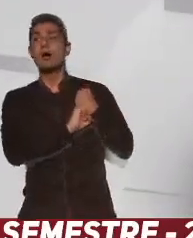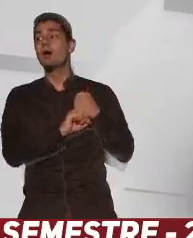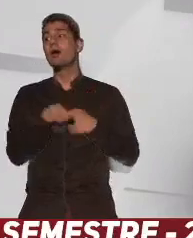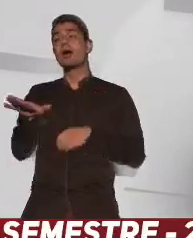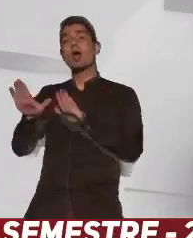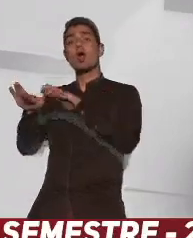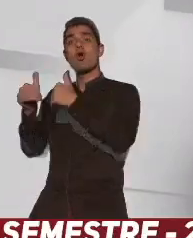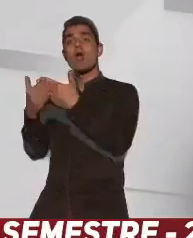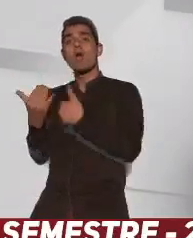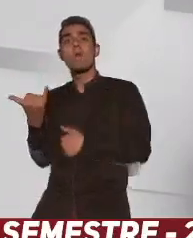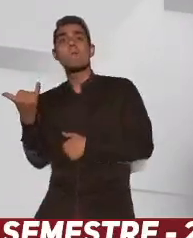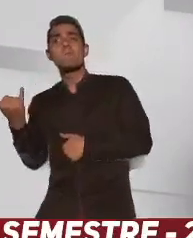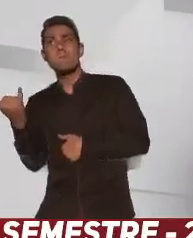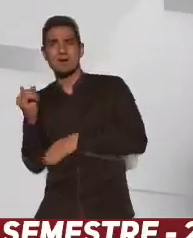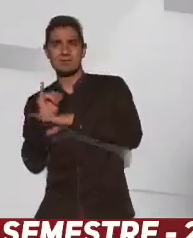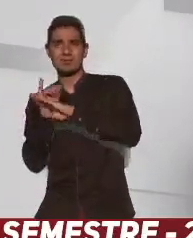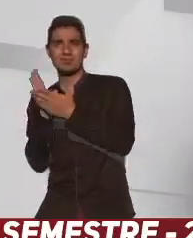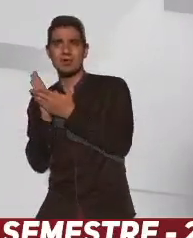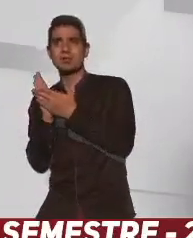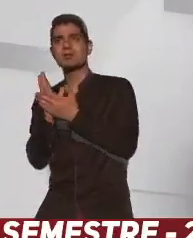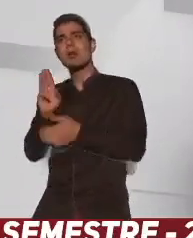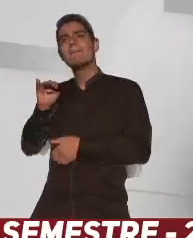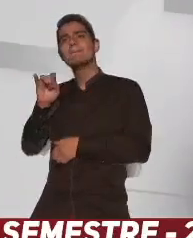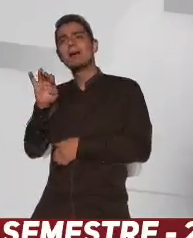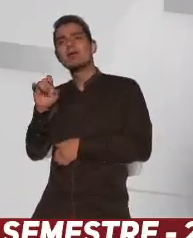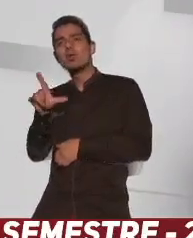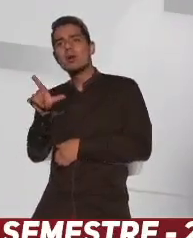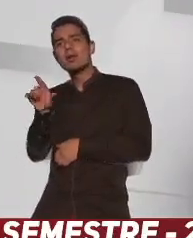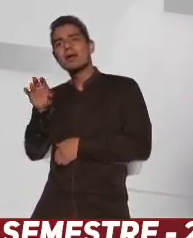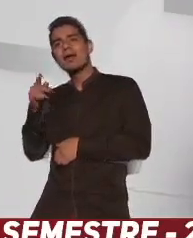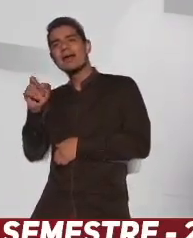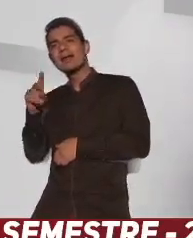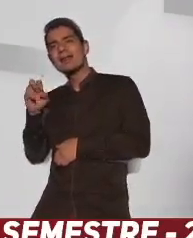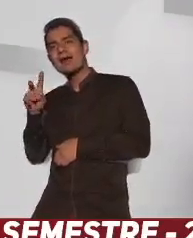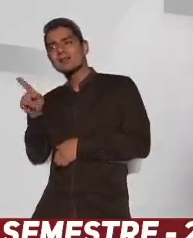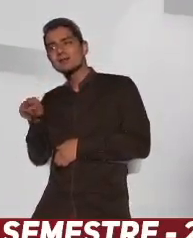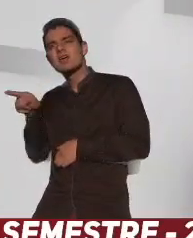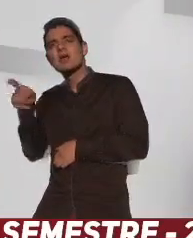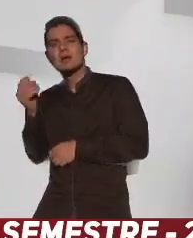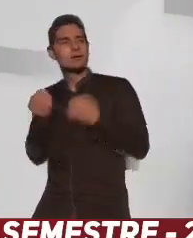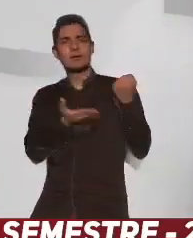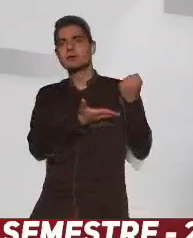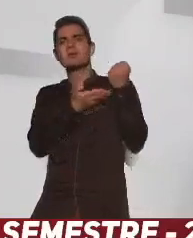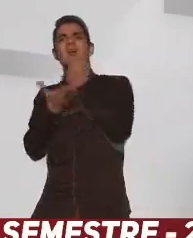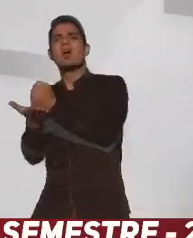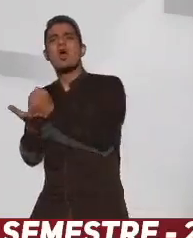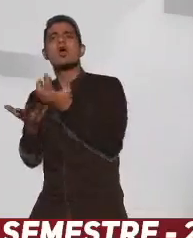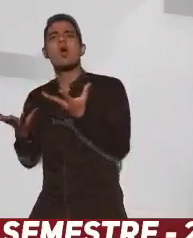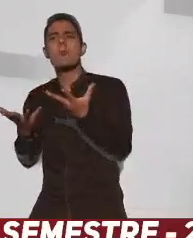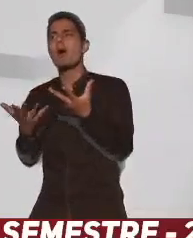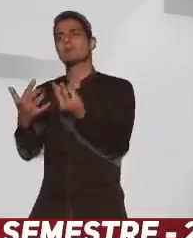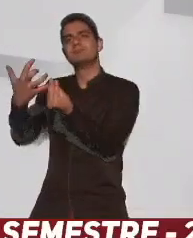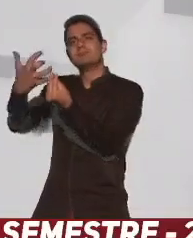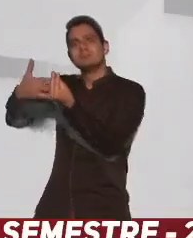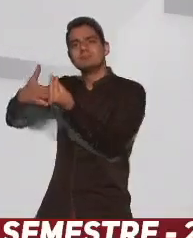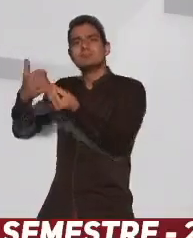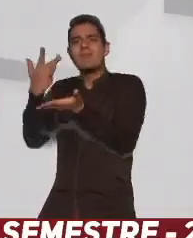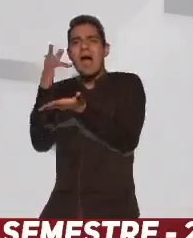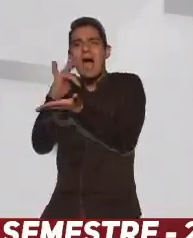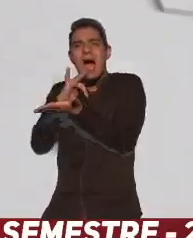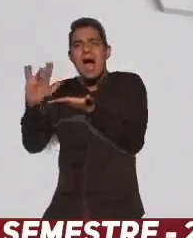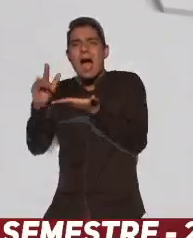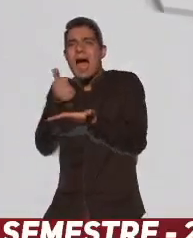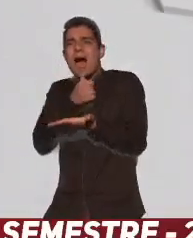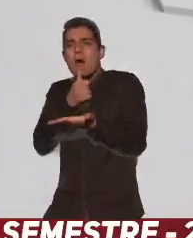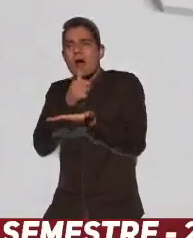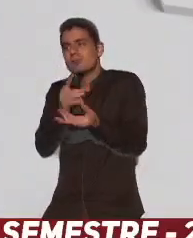educativa Magolio Hernández Pardo. Más de 1.450 estudiantes se han visto beneficiados por este